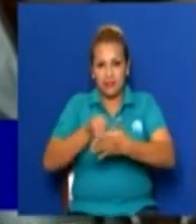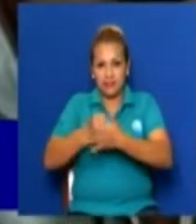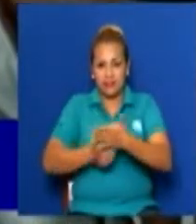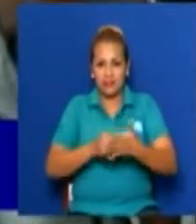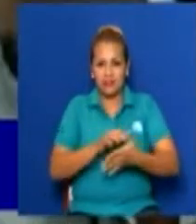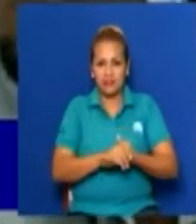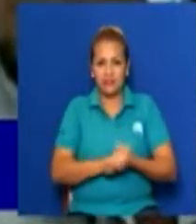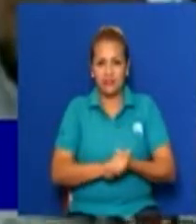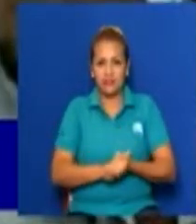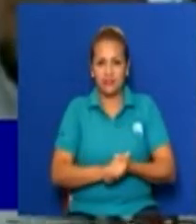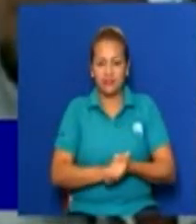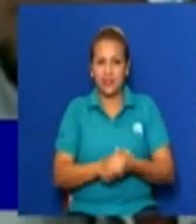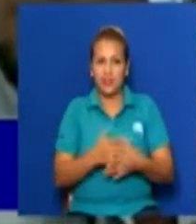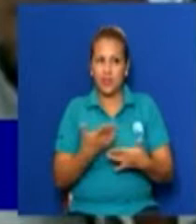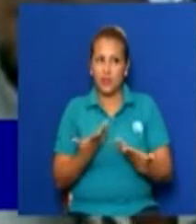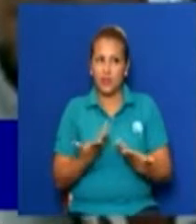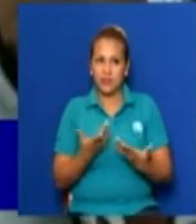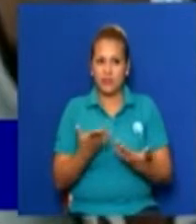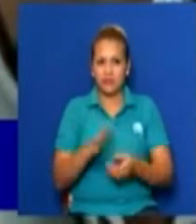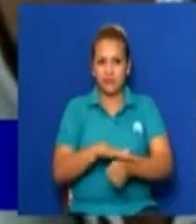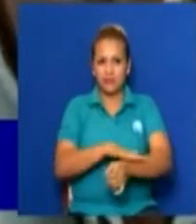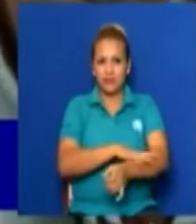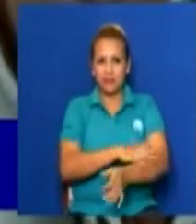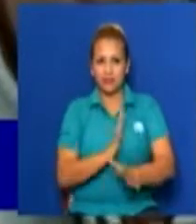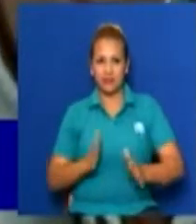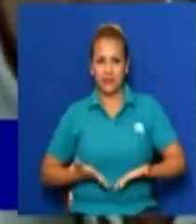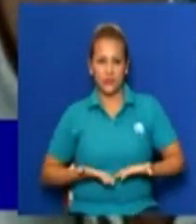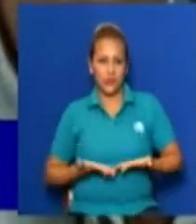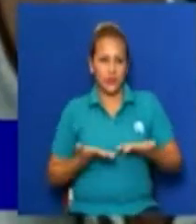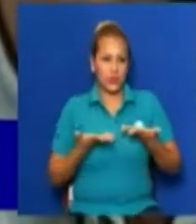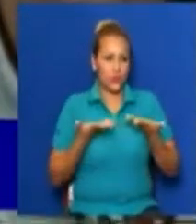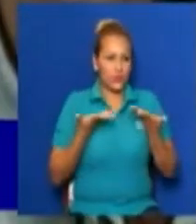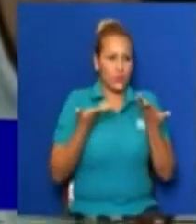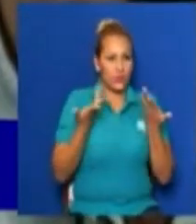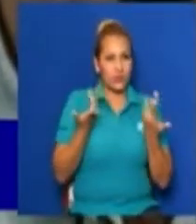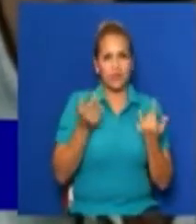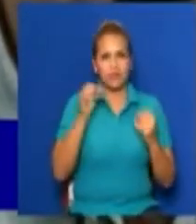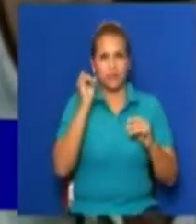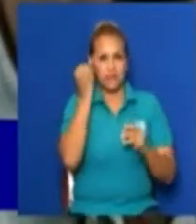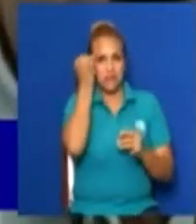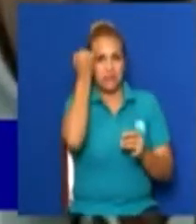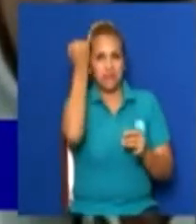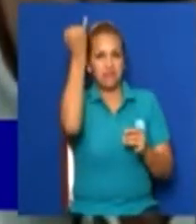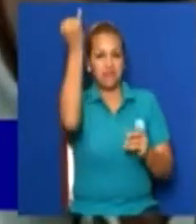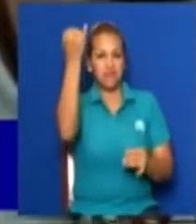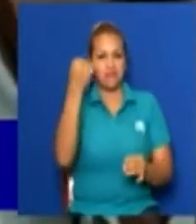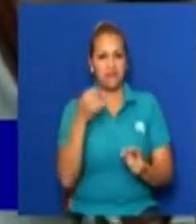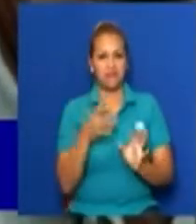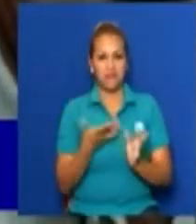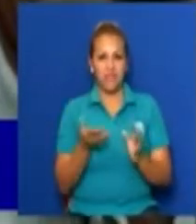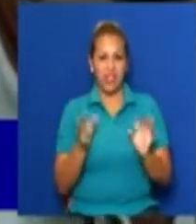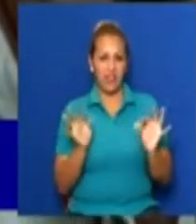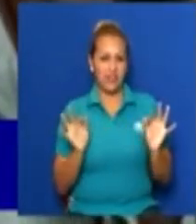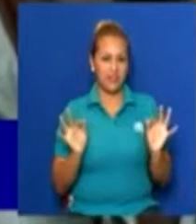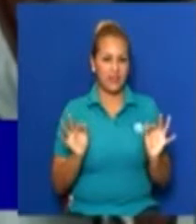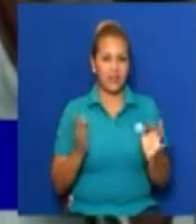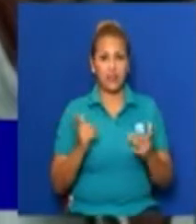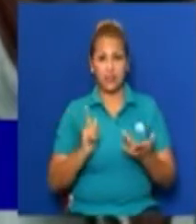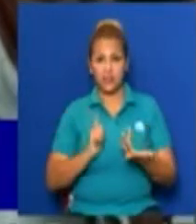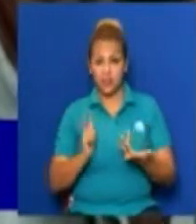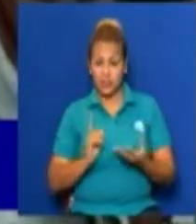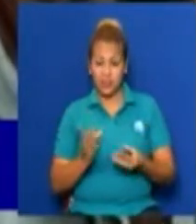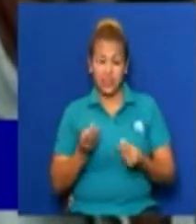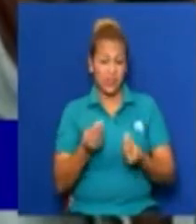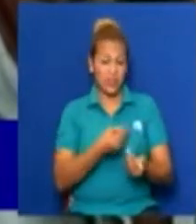por elevar su nivel de vida, por seguir estudiando, tiene que pasar una serie